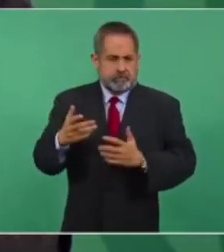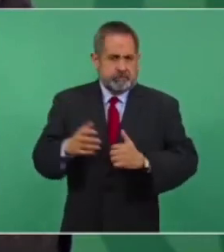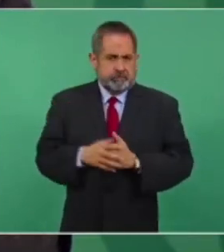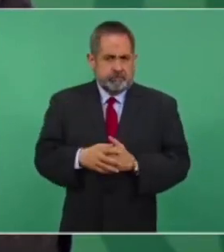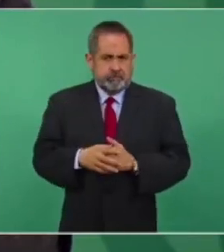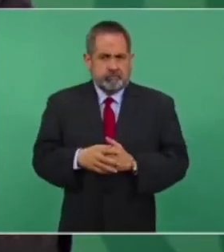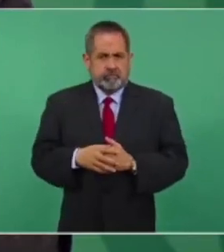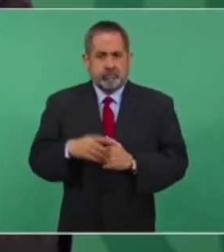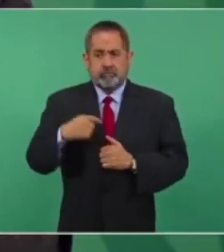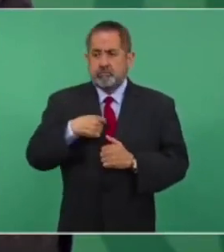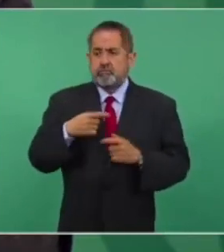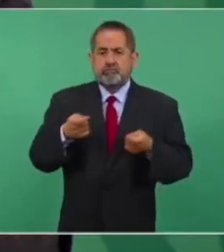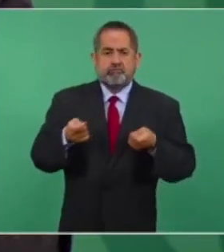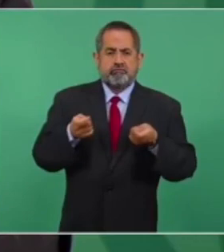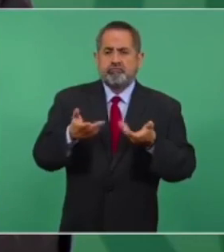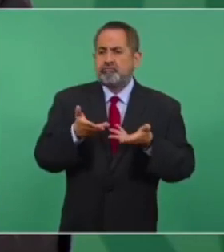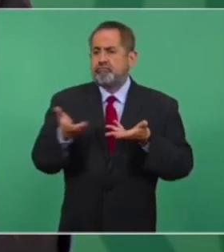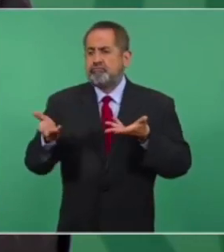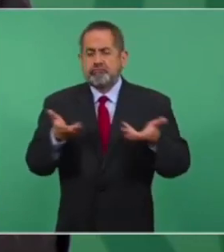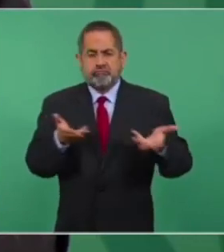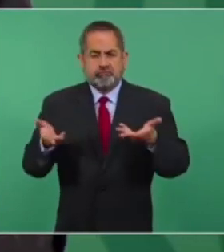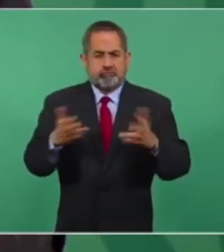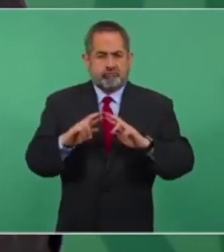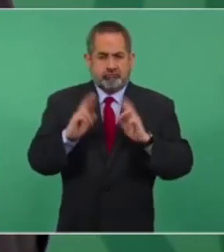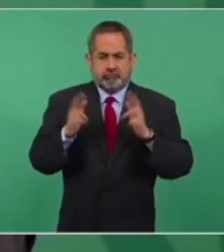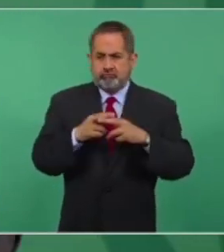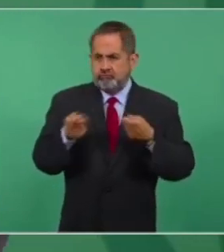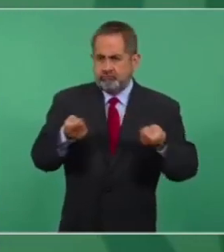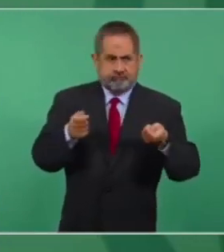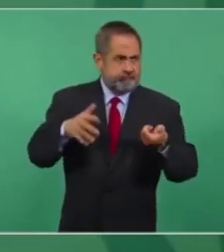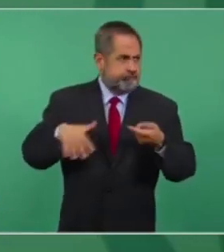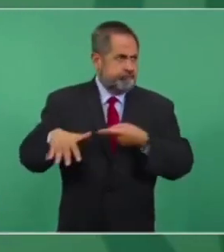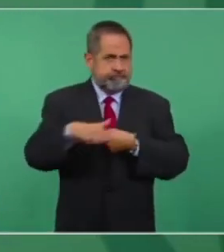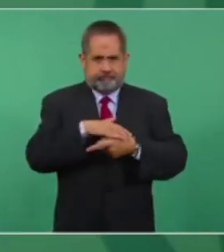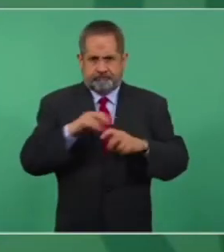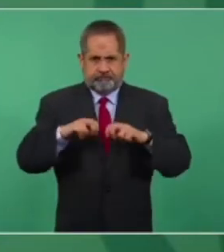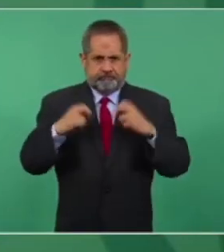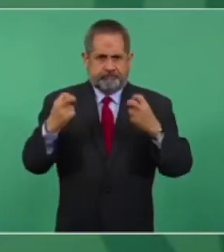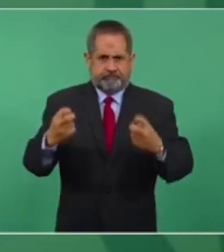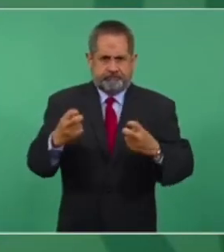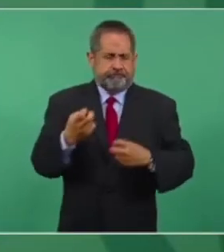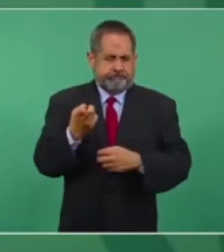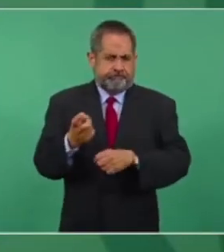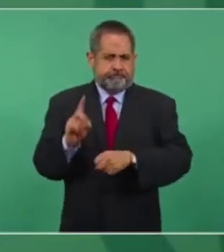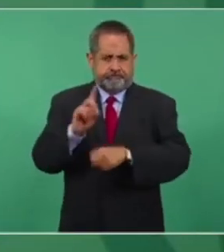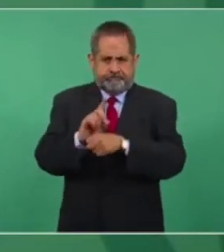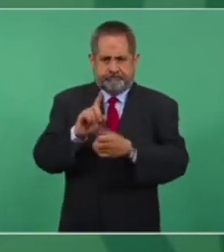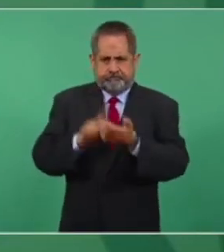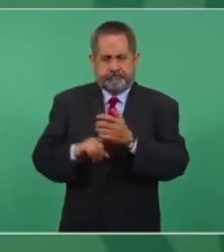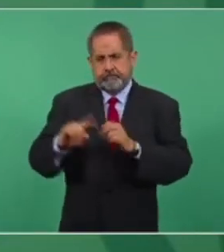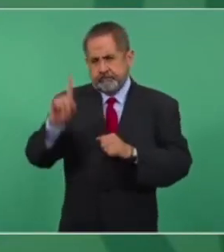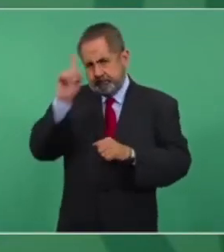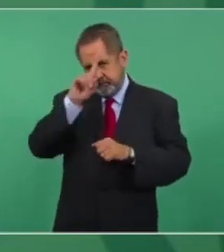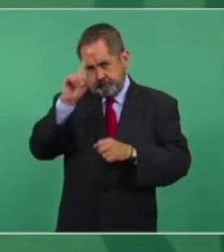yo voy a conducir la reunión, la sesión del Consejo